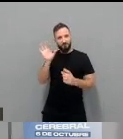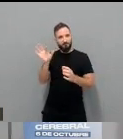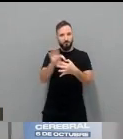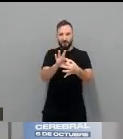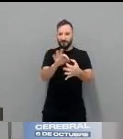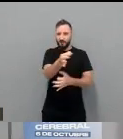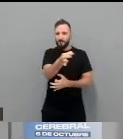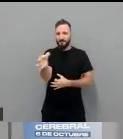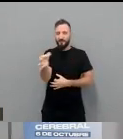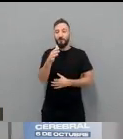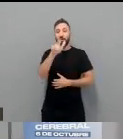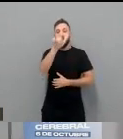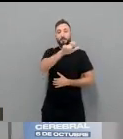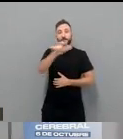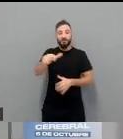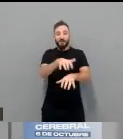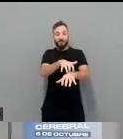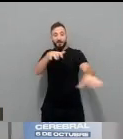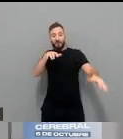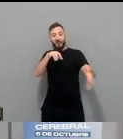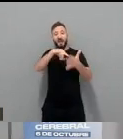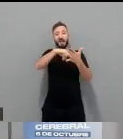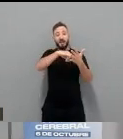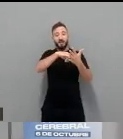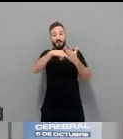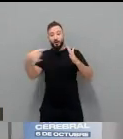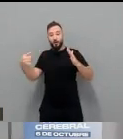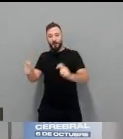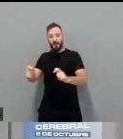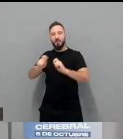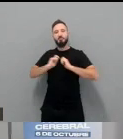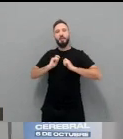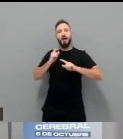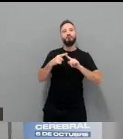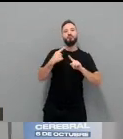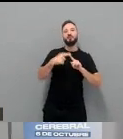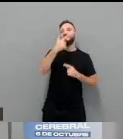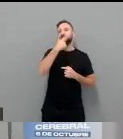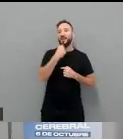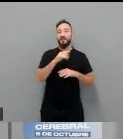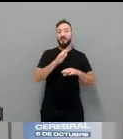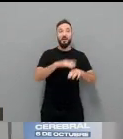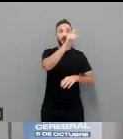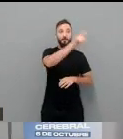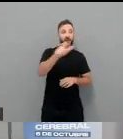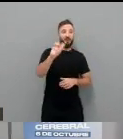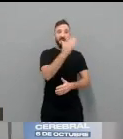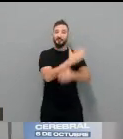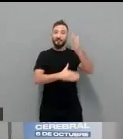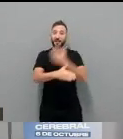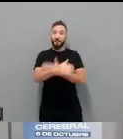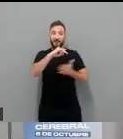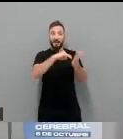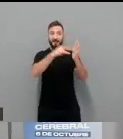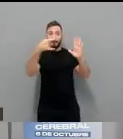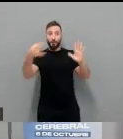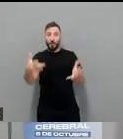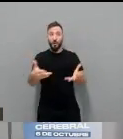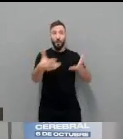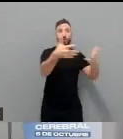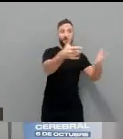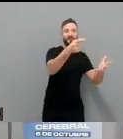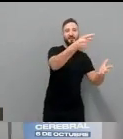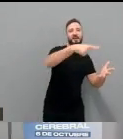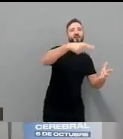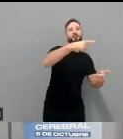mayoría de las personas, la tecnología hace las cosas más fáciles. Para las personas con discapacidad, la tecnología hace las cosas